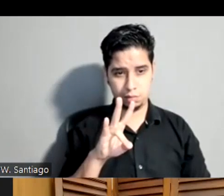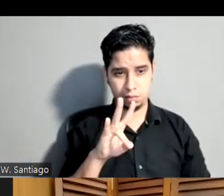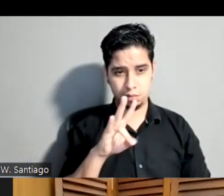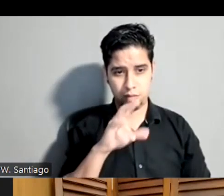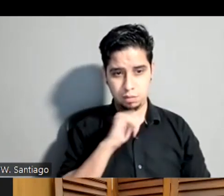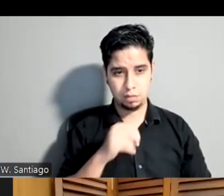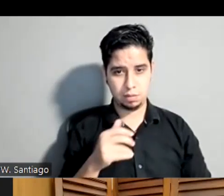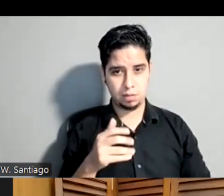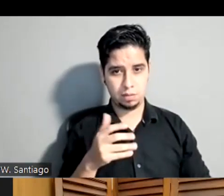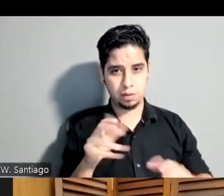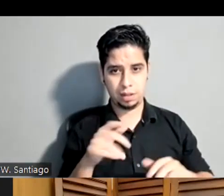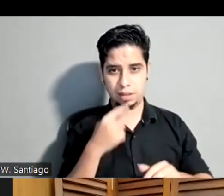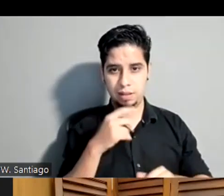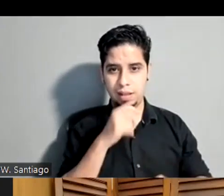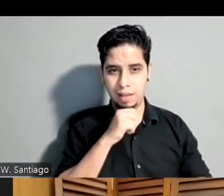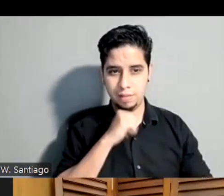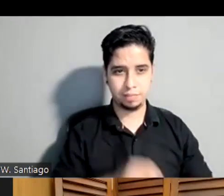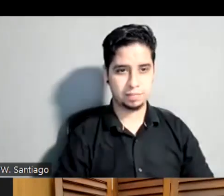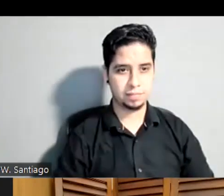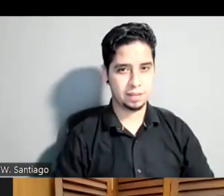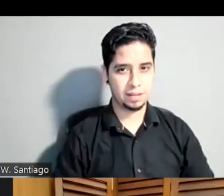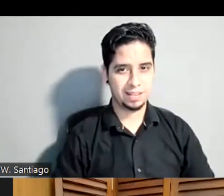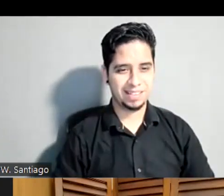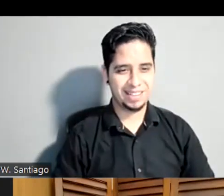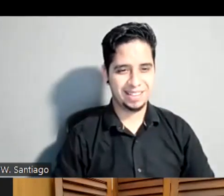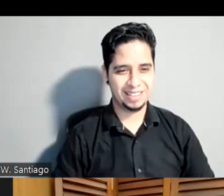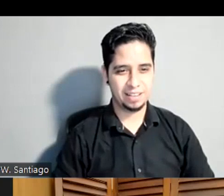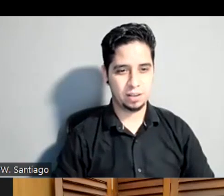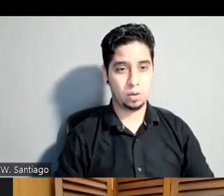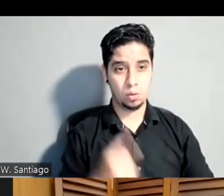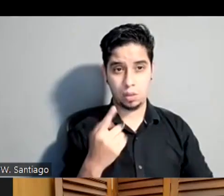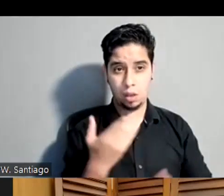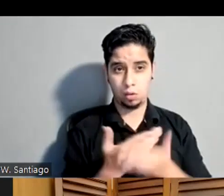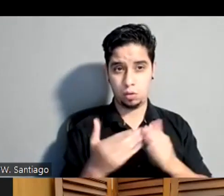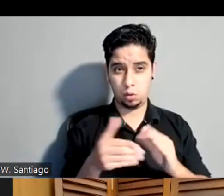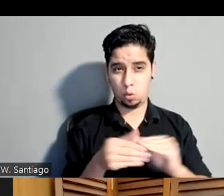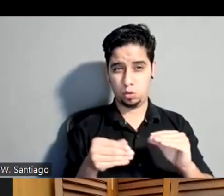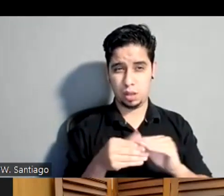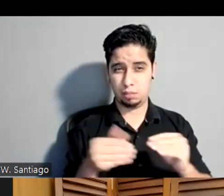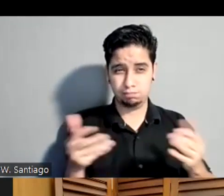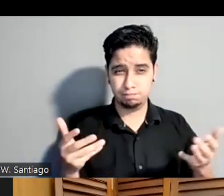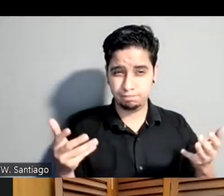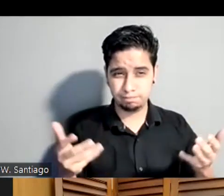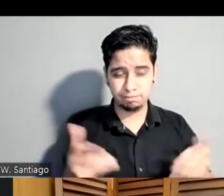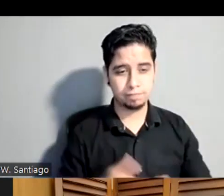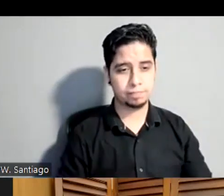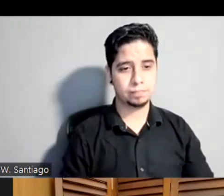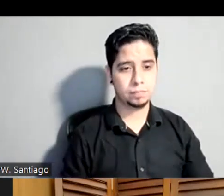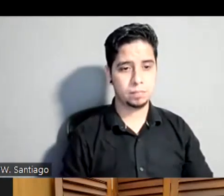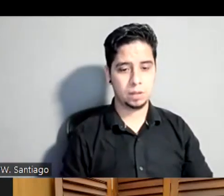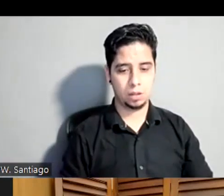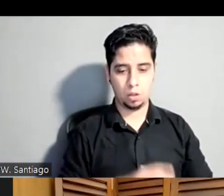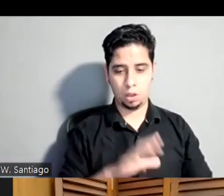edad. Mira, una de las cosas que yo quiero comentar es que, y esto es historia,